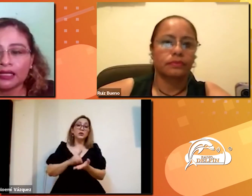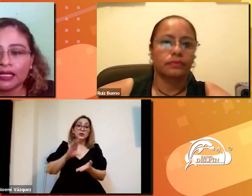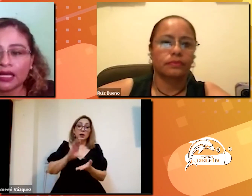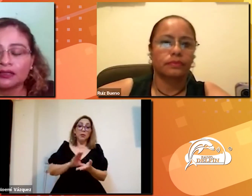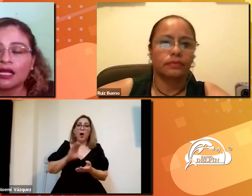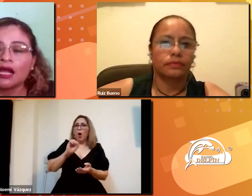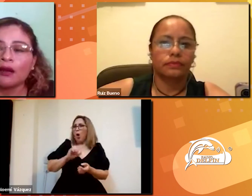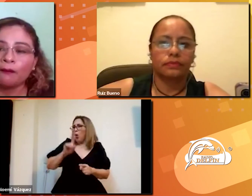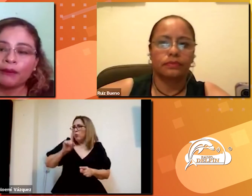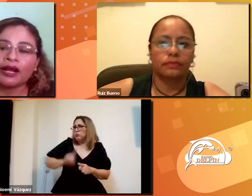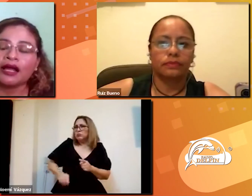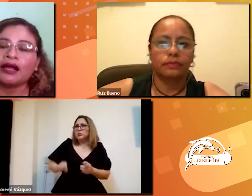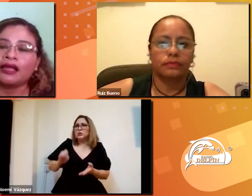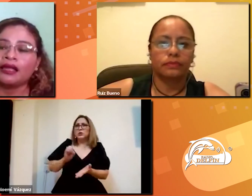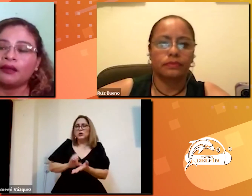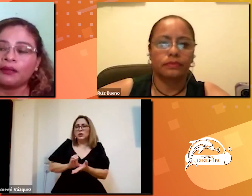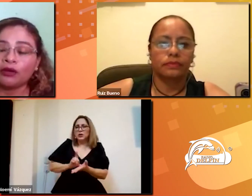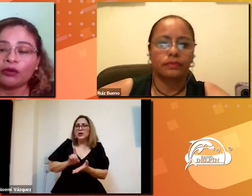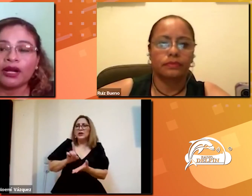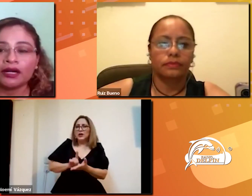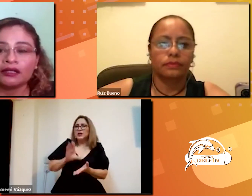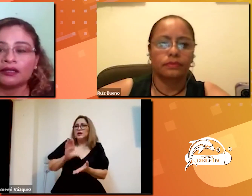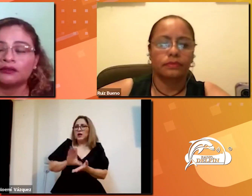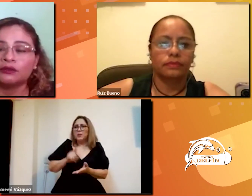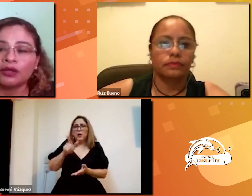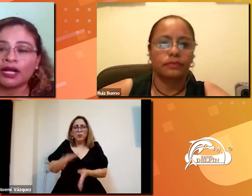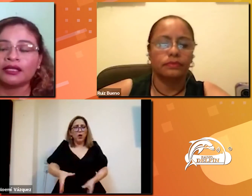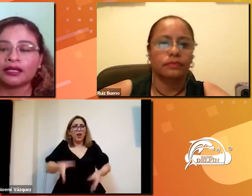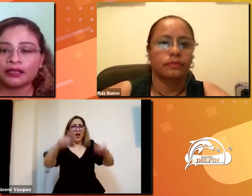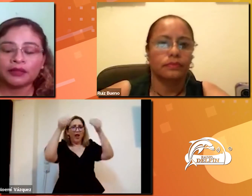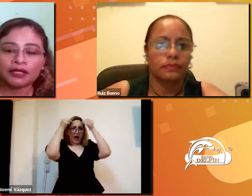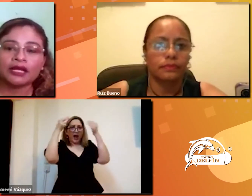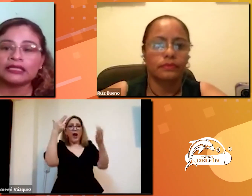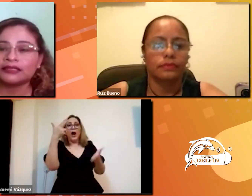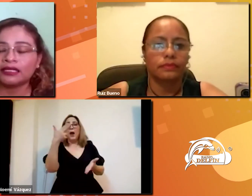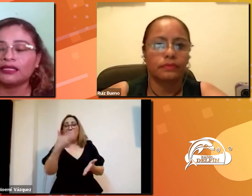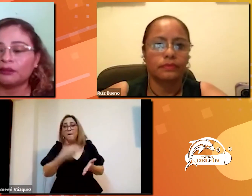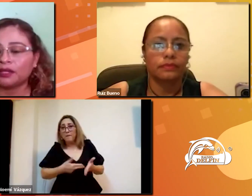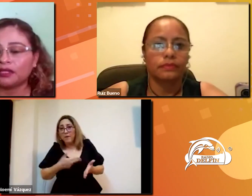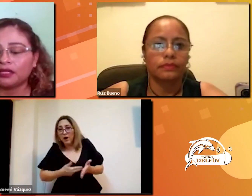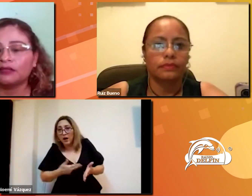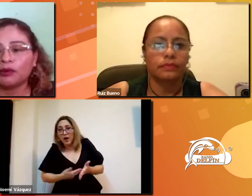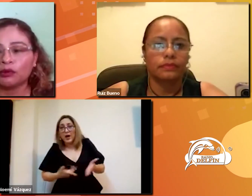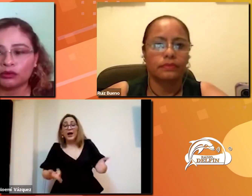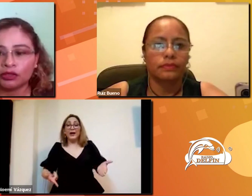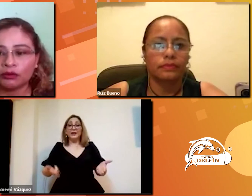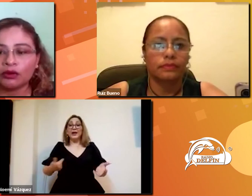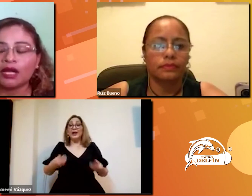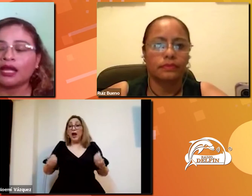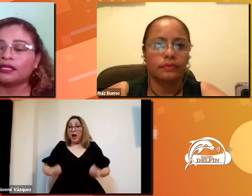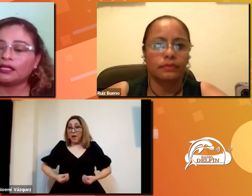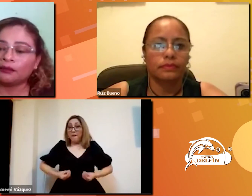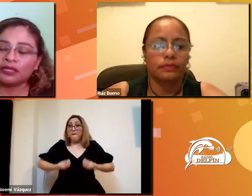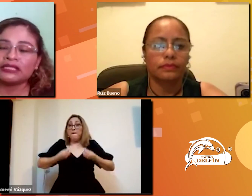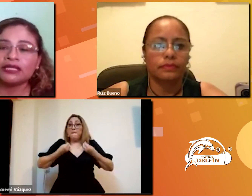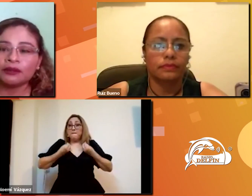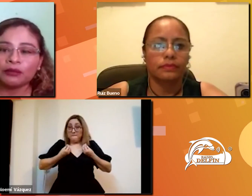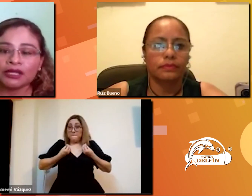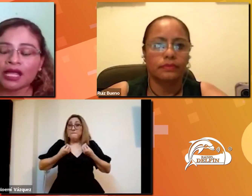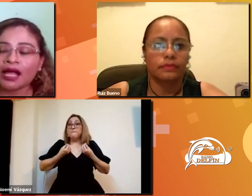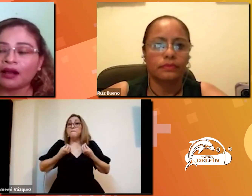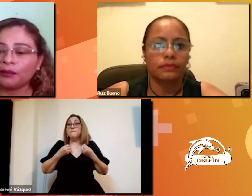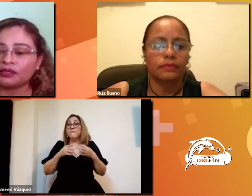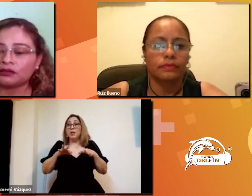y técnicas para mejorar su calidad de vida y ser independiente y productivo. También